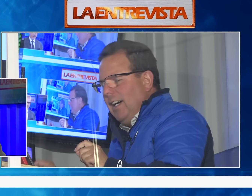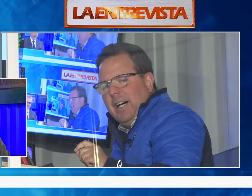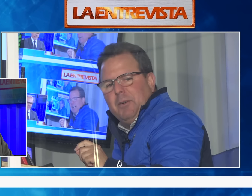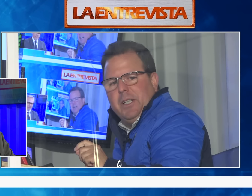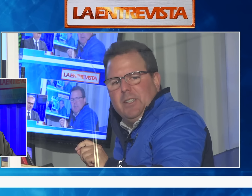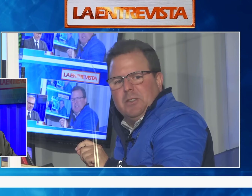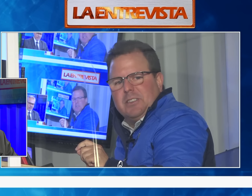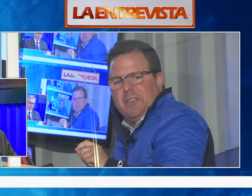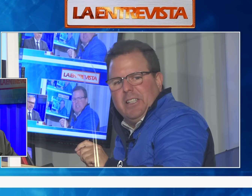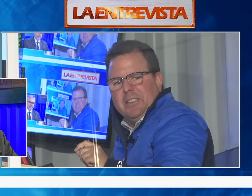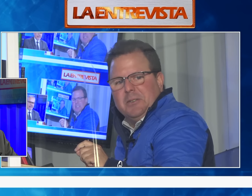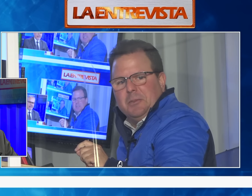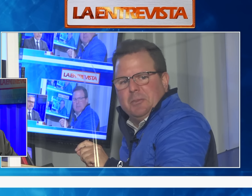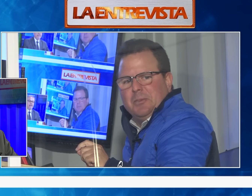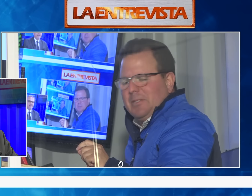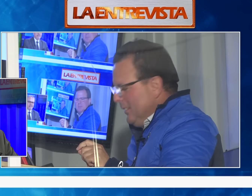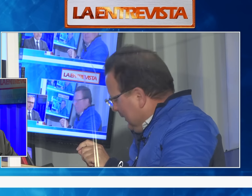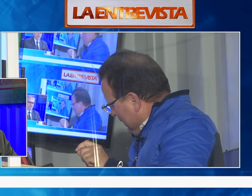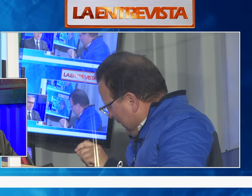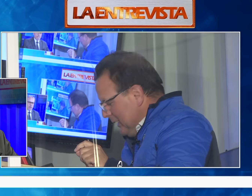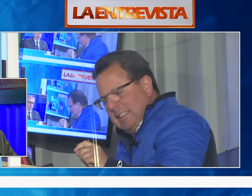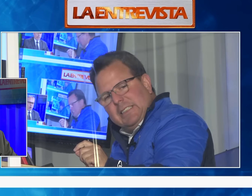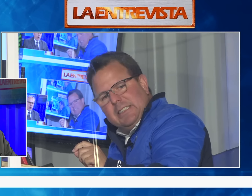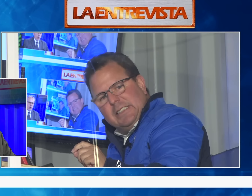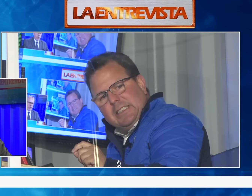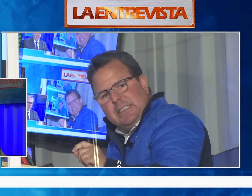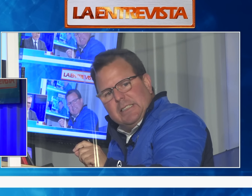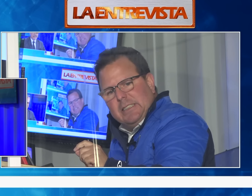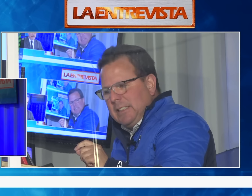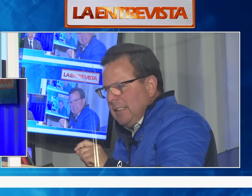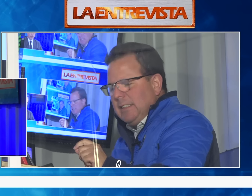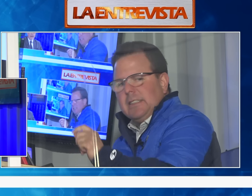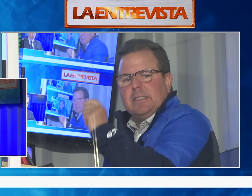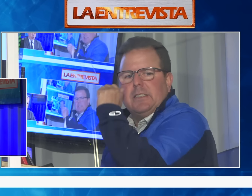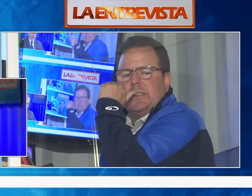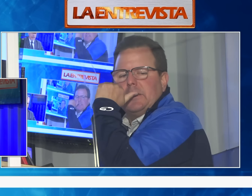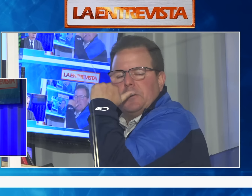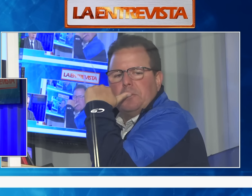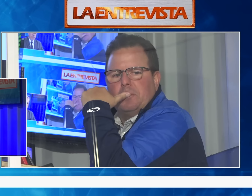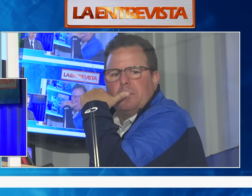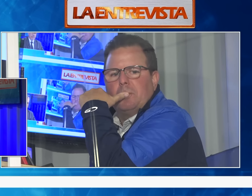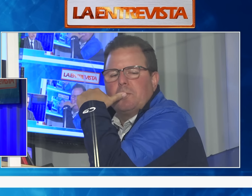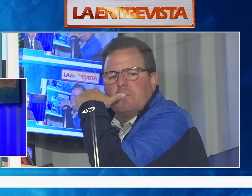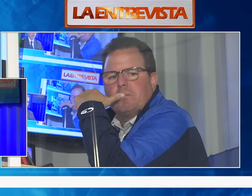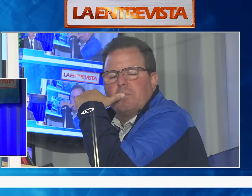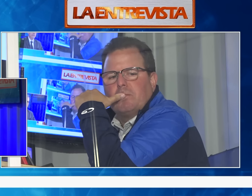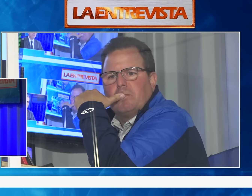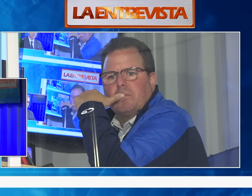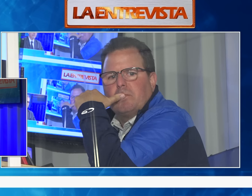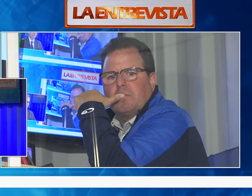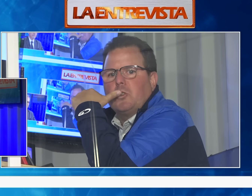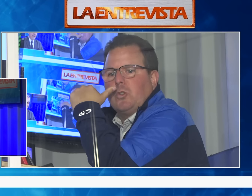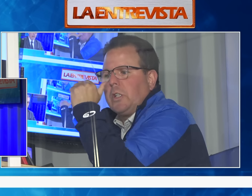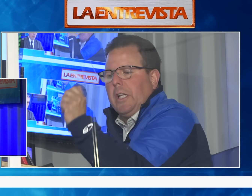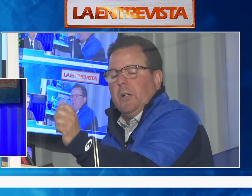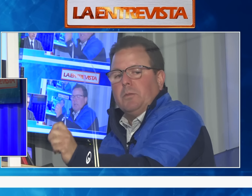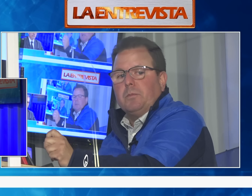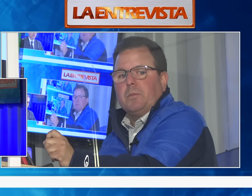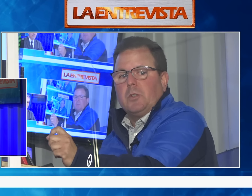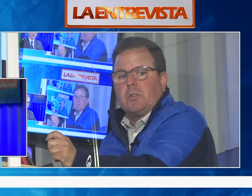¿verdad? Ajá, bueno, está bien. ¿Qué tal si te propongo que le metieron una goleada hoy a la dictadura?